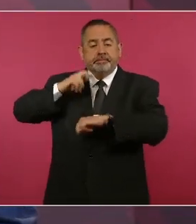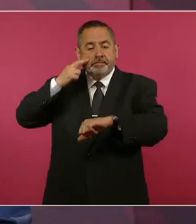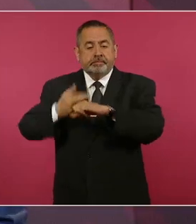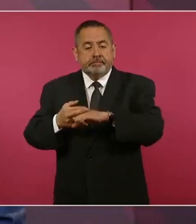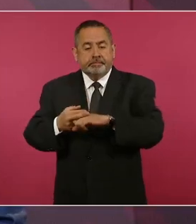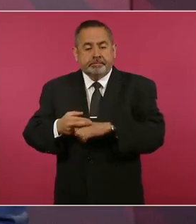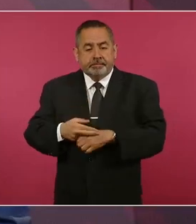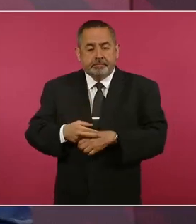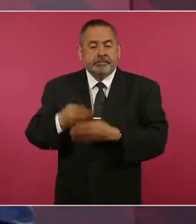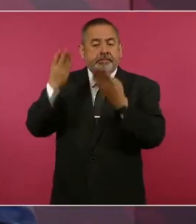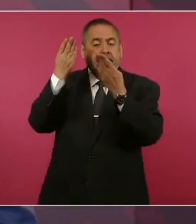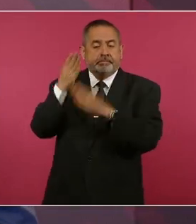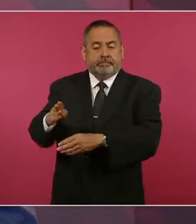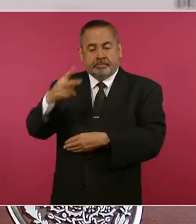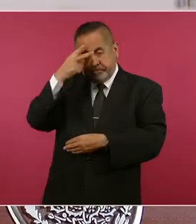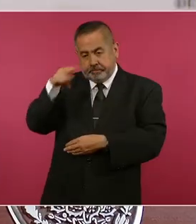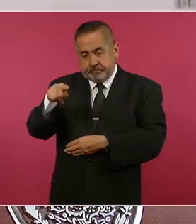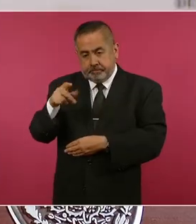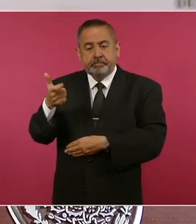Banco de México.